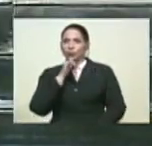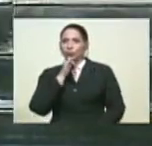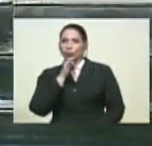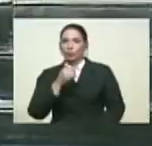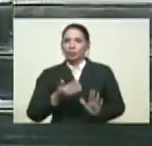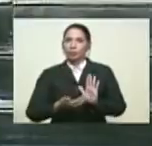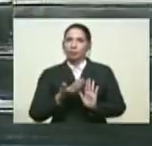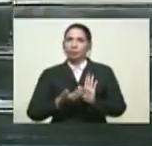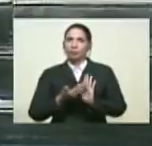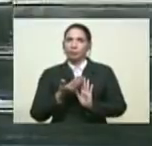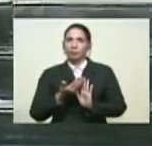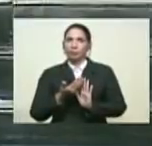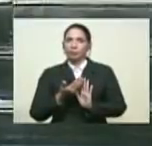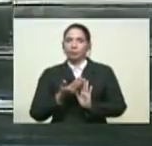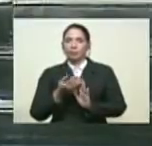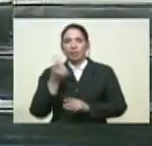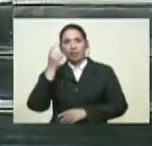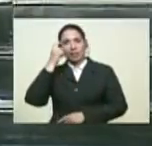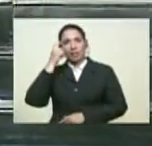de este día bicentenario.